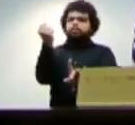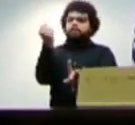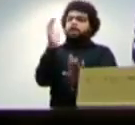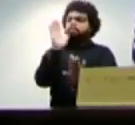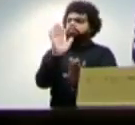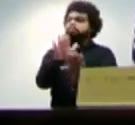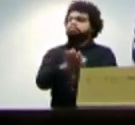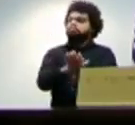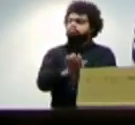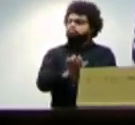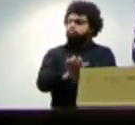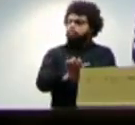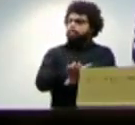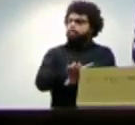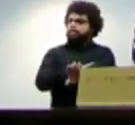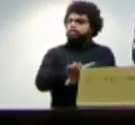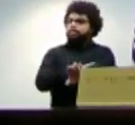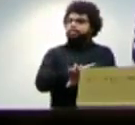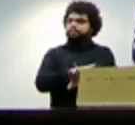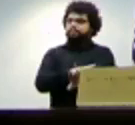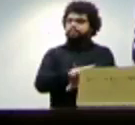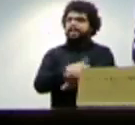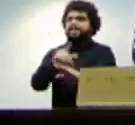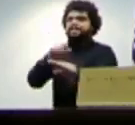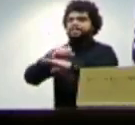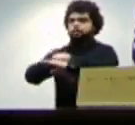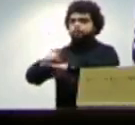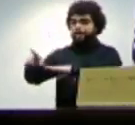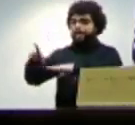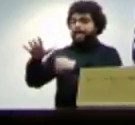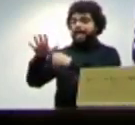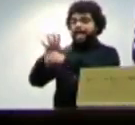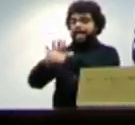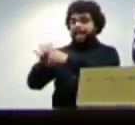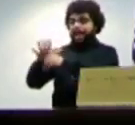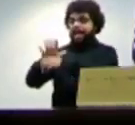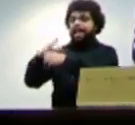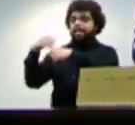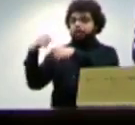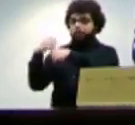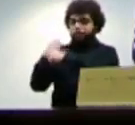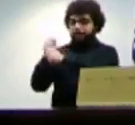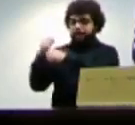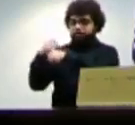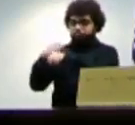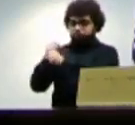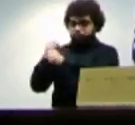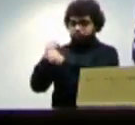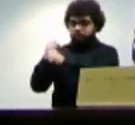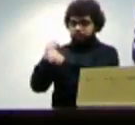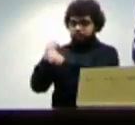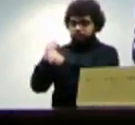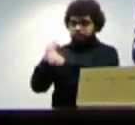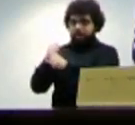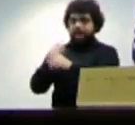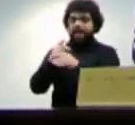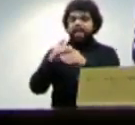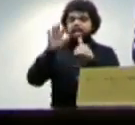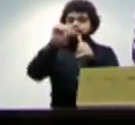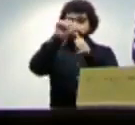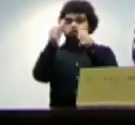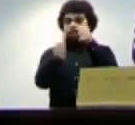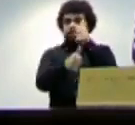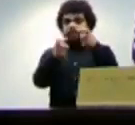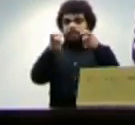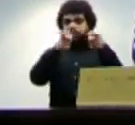vamos despacio. Se somete al área de operaciones. Sí, el subdirector de operaciones es